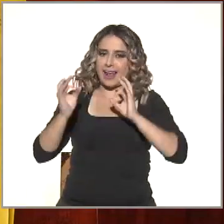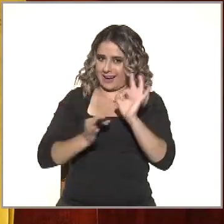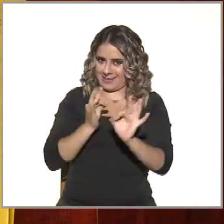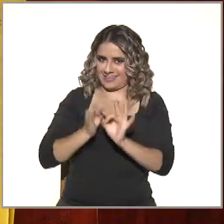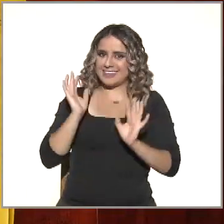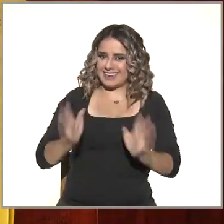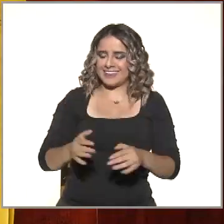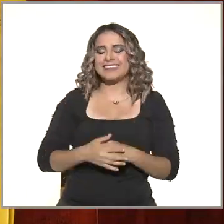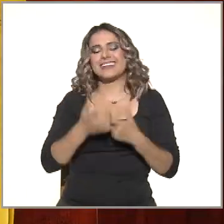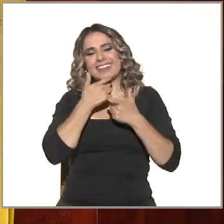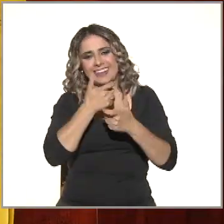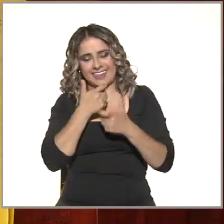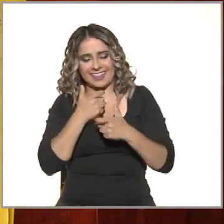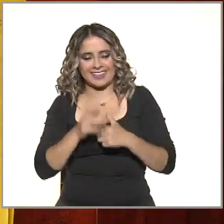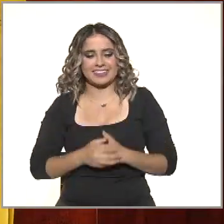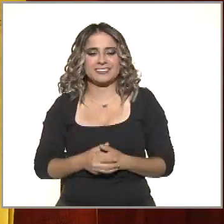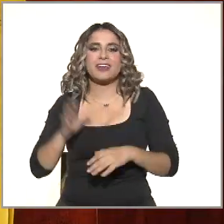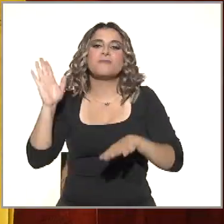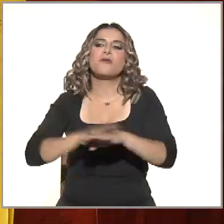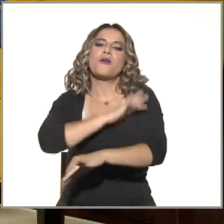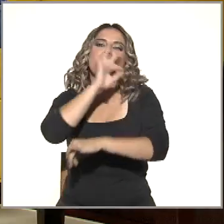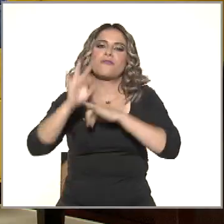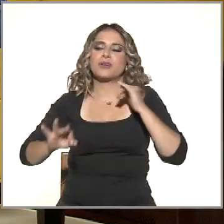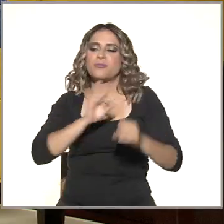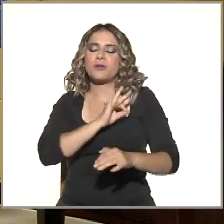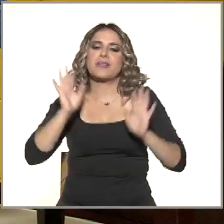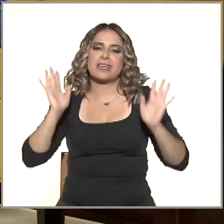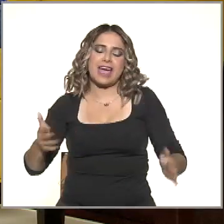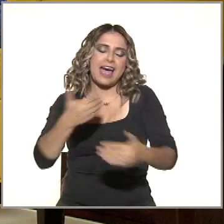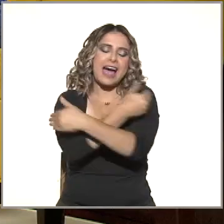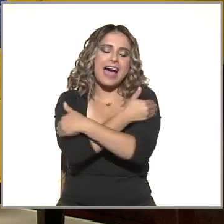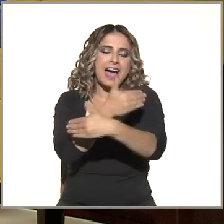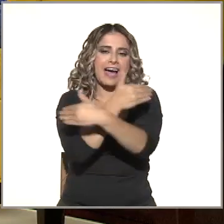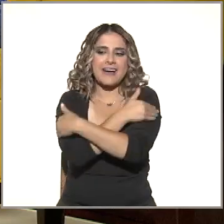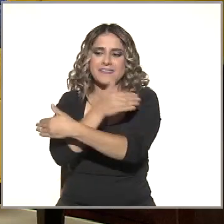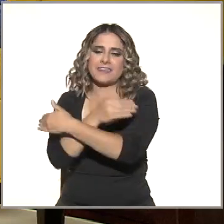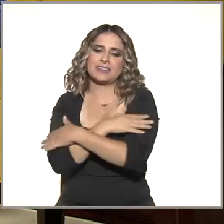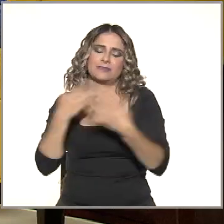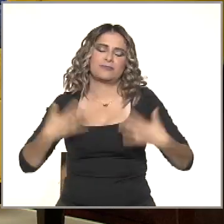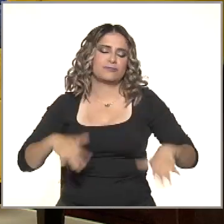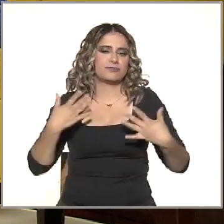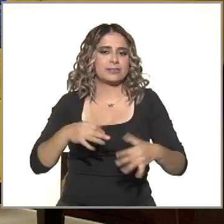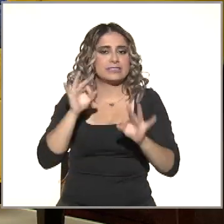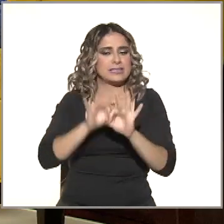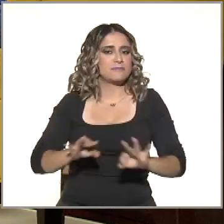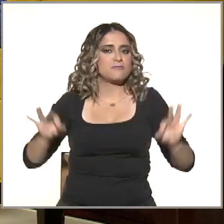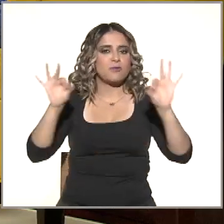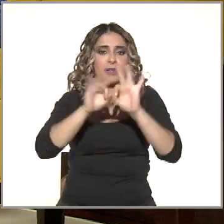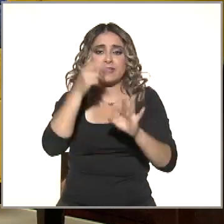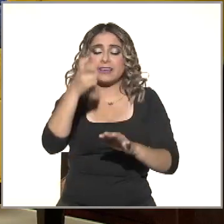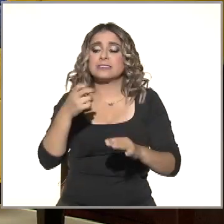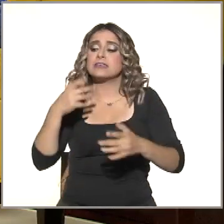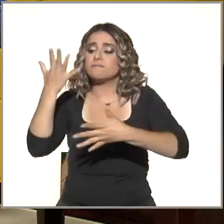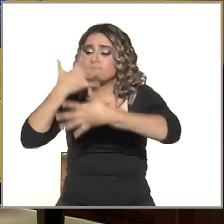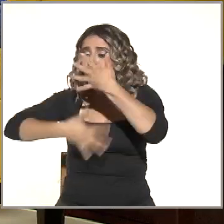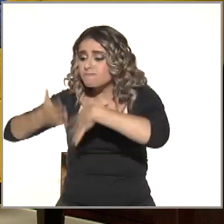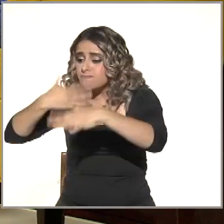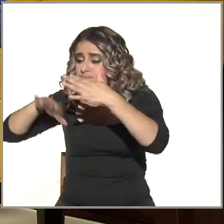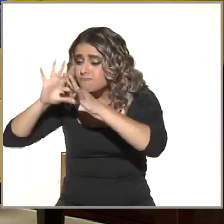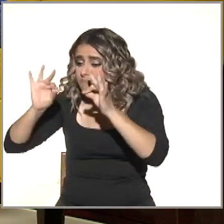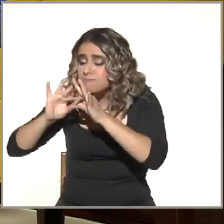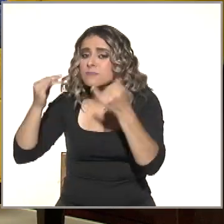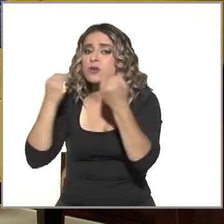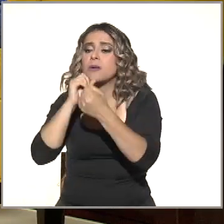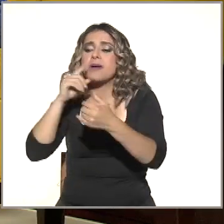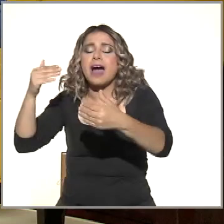Sí. De por fin podernos abrazar. Podernos abrazar. Qué importante, la palabra y el abrazo. Sí, por